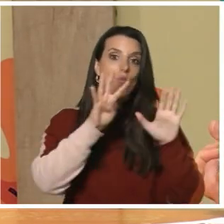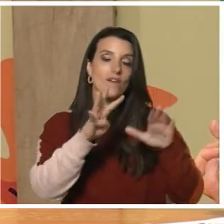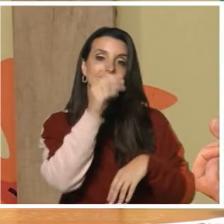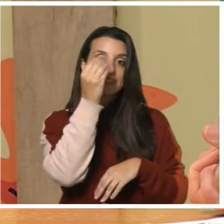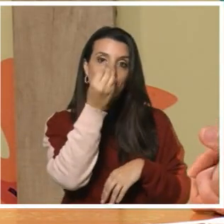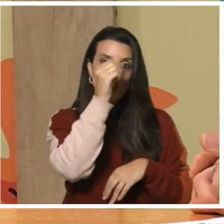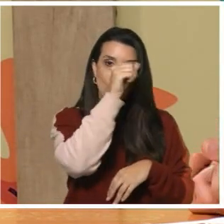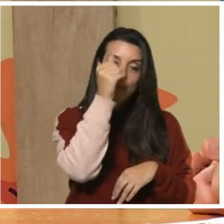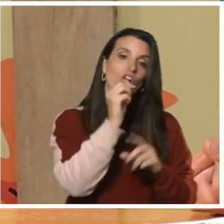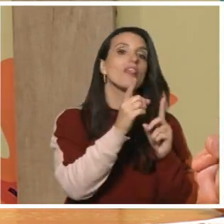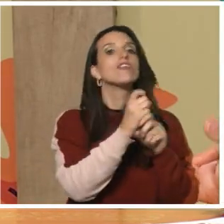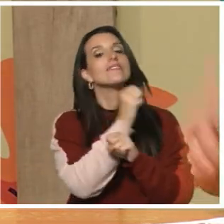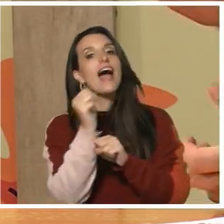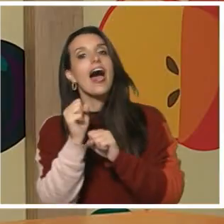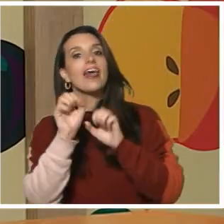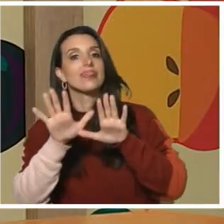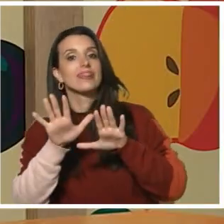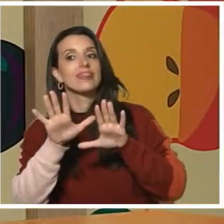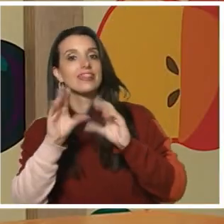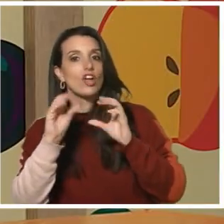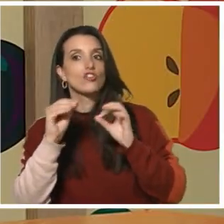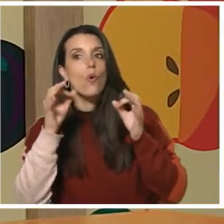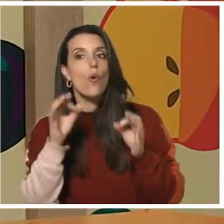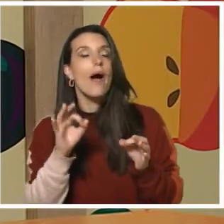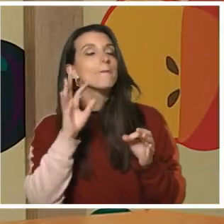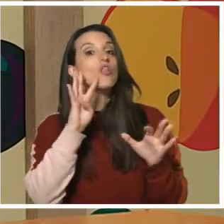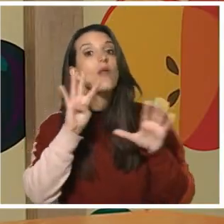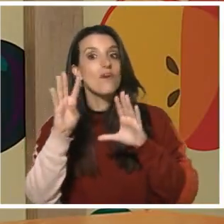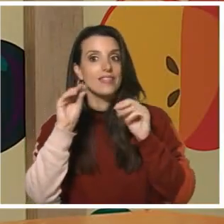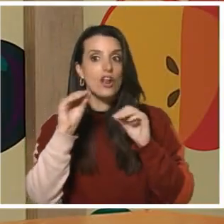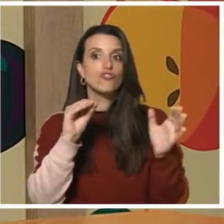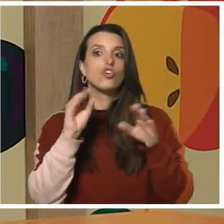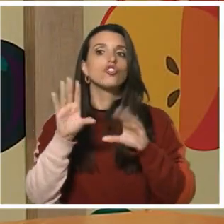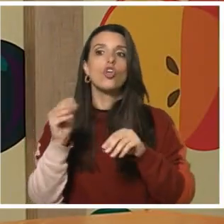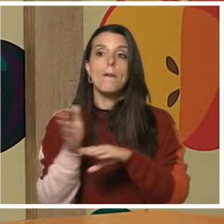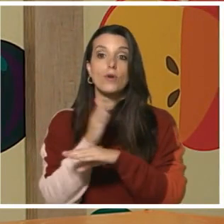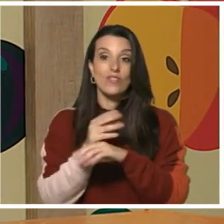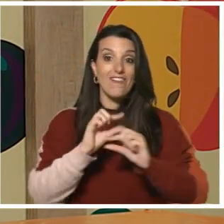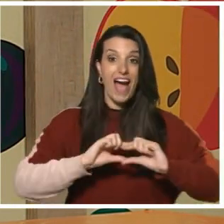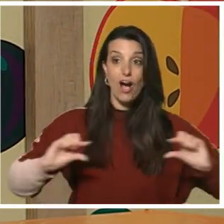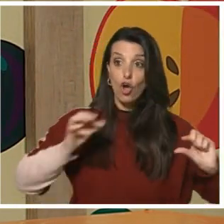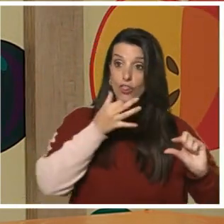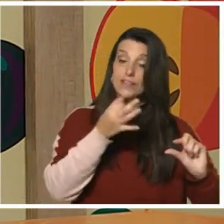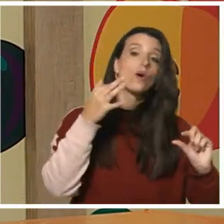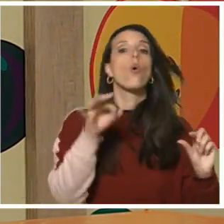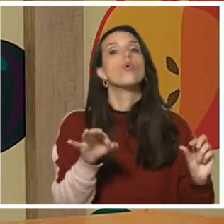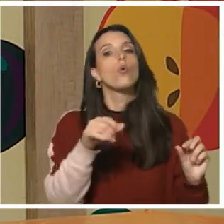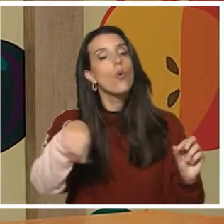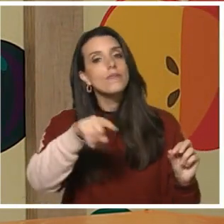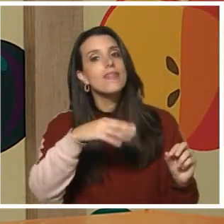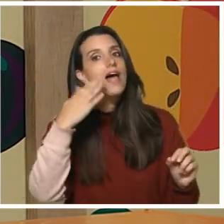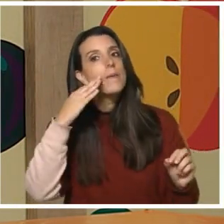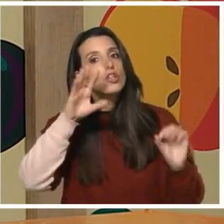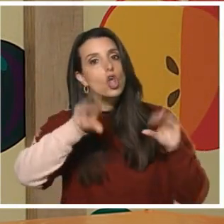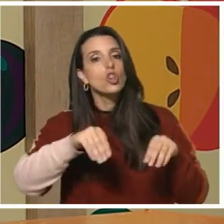domingo de 11 a 21. Así que todos los expositores allí, todos los productos, o sea, ustedes dan fe de que